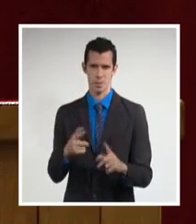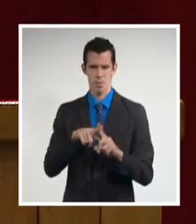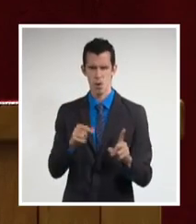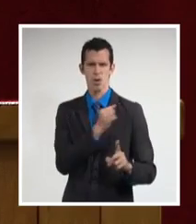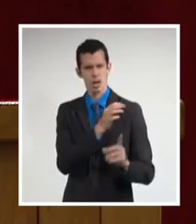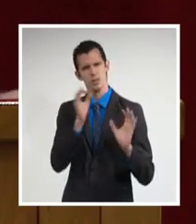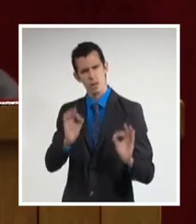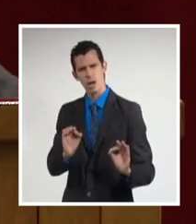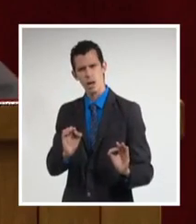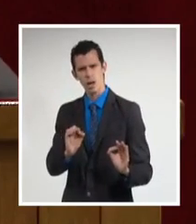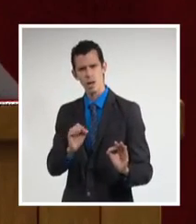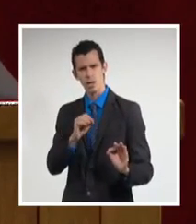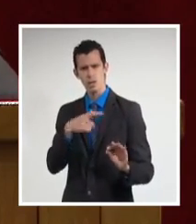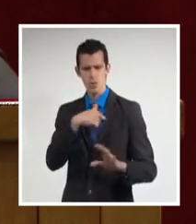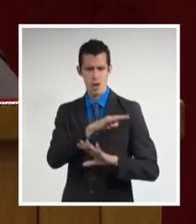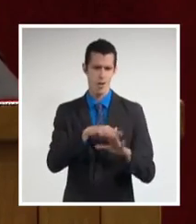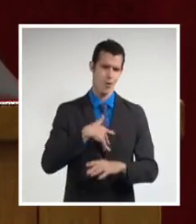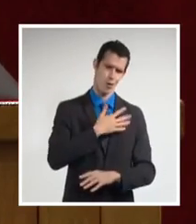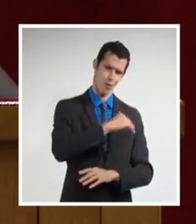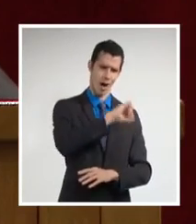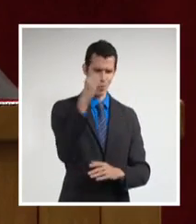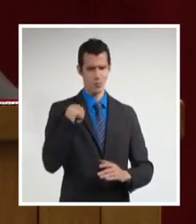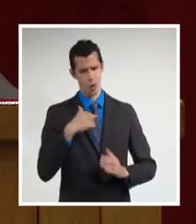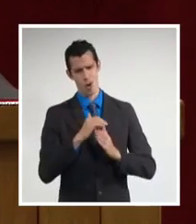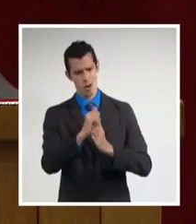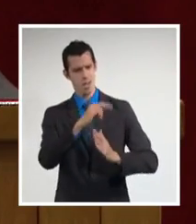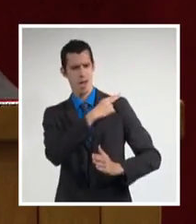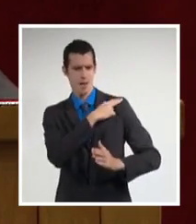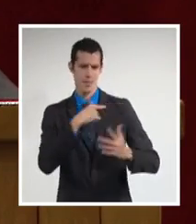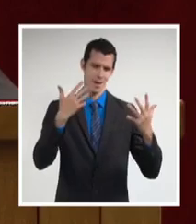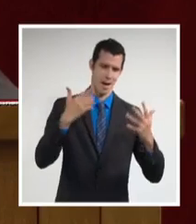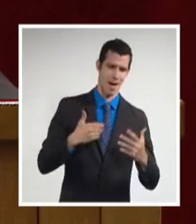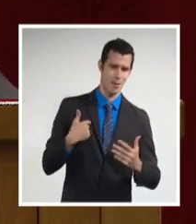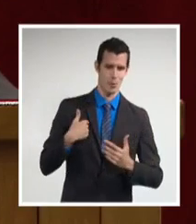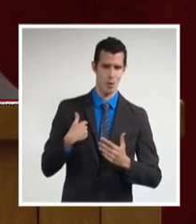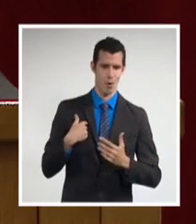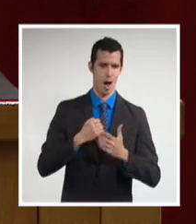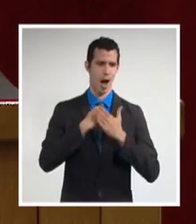veces supone romper con la lógica del capital y con las reglas